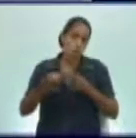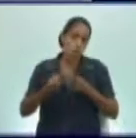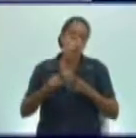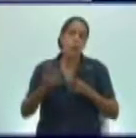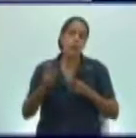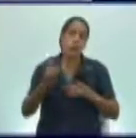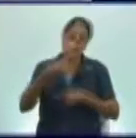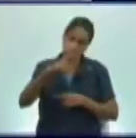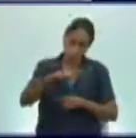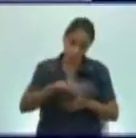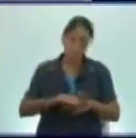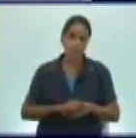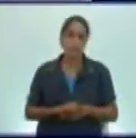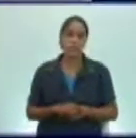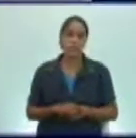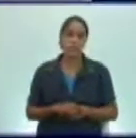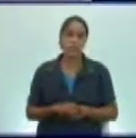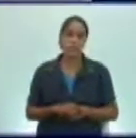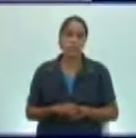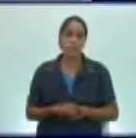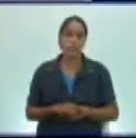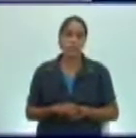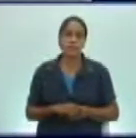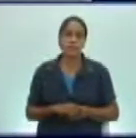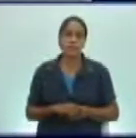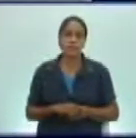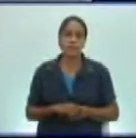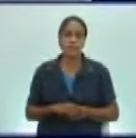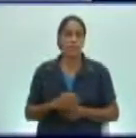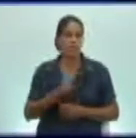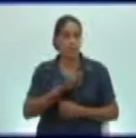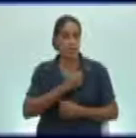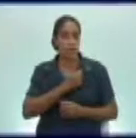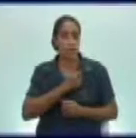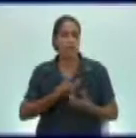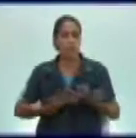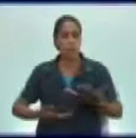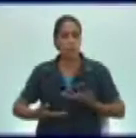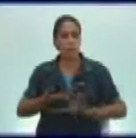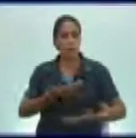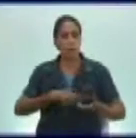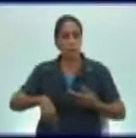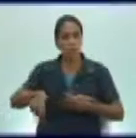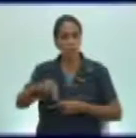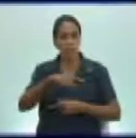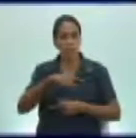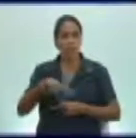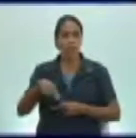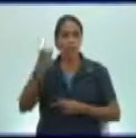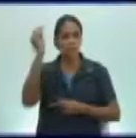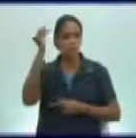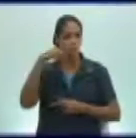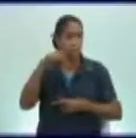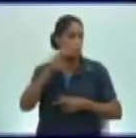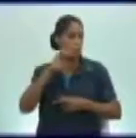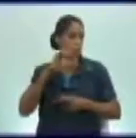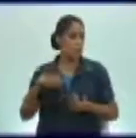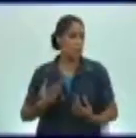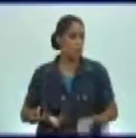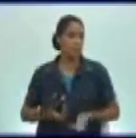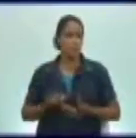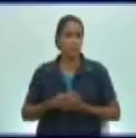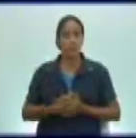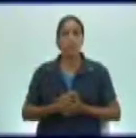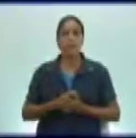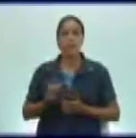a conclusiones importantes. Quería compartir con ustedes un saber más. Dice,